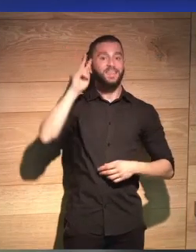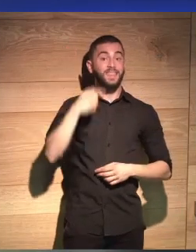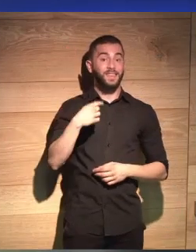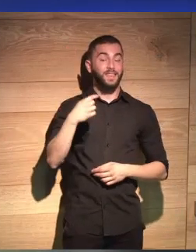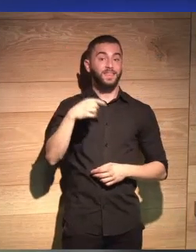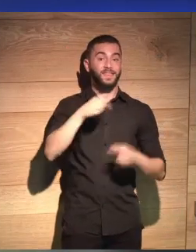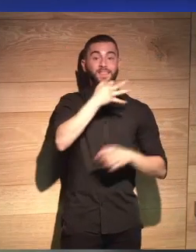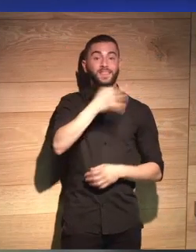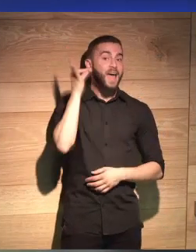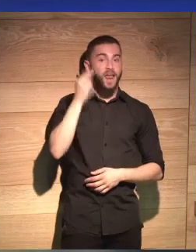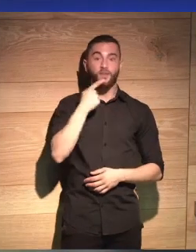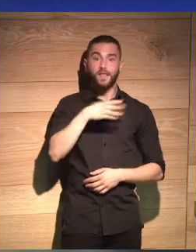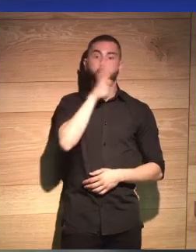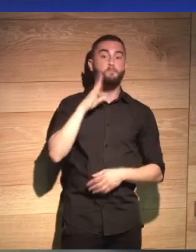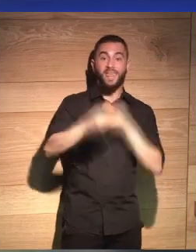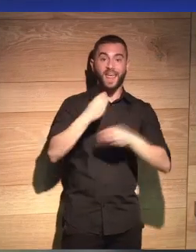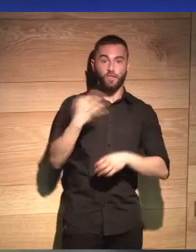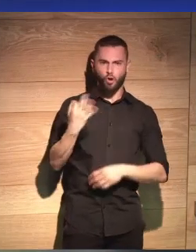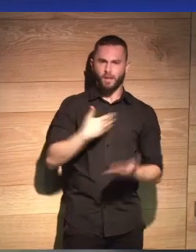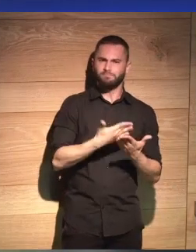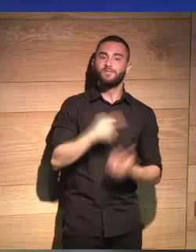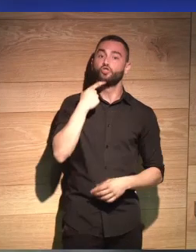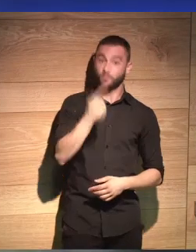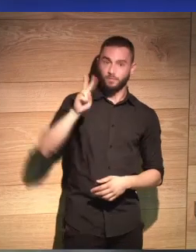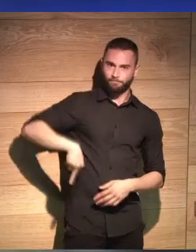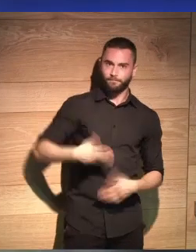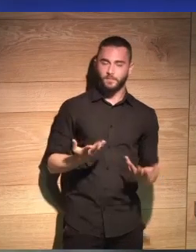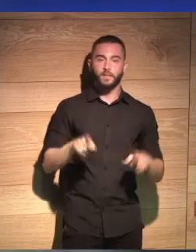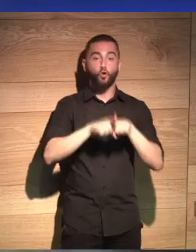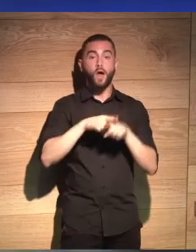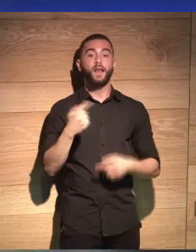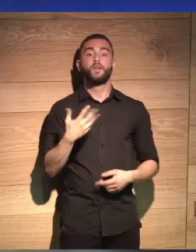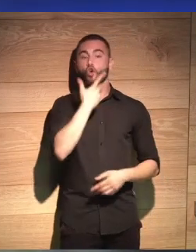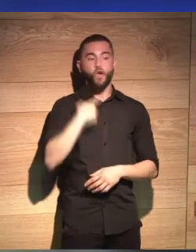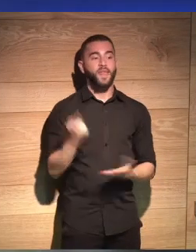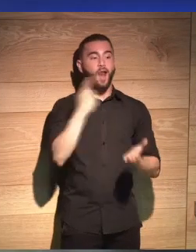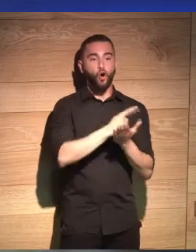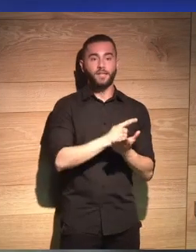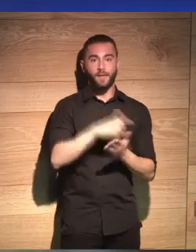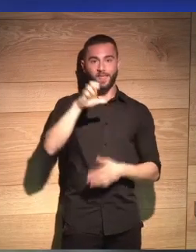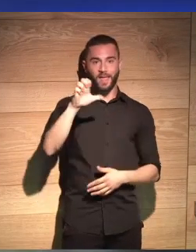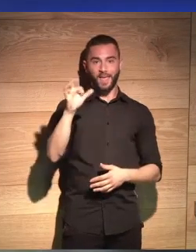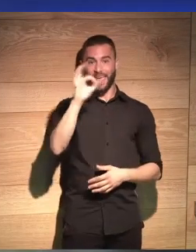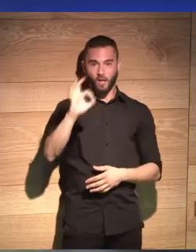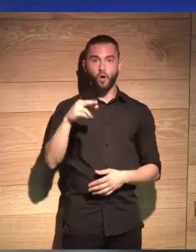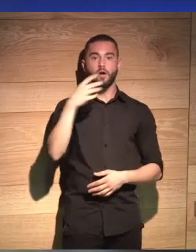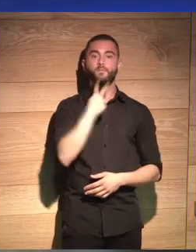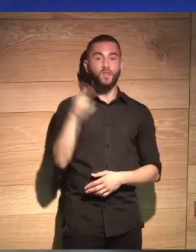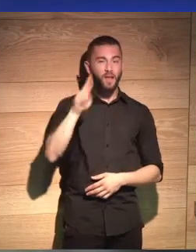¿no? A ese conocer de nuevo como un eco que trae consigo aceptación,